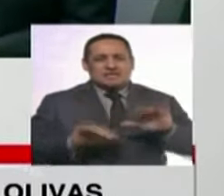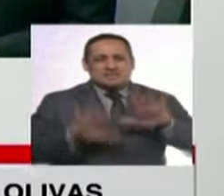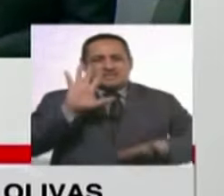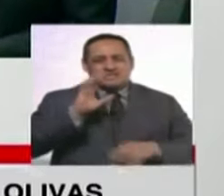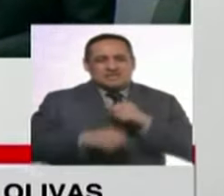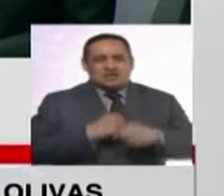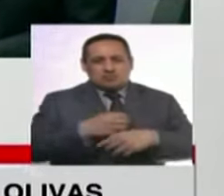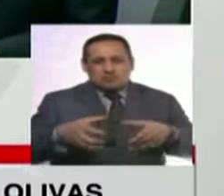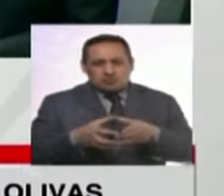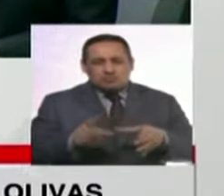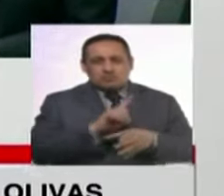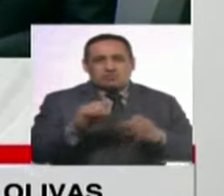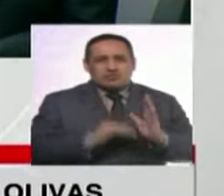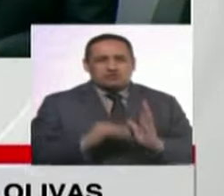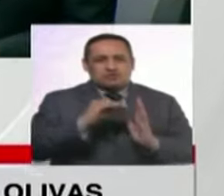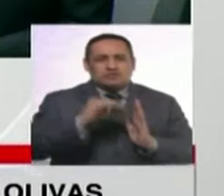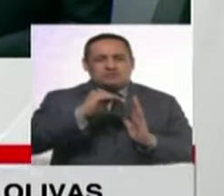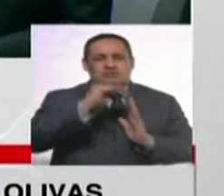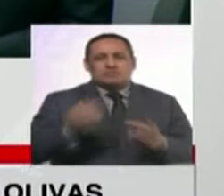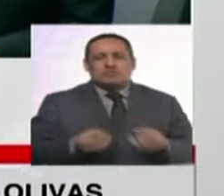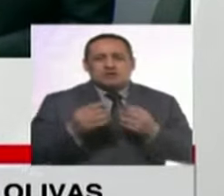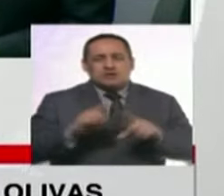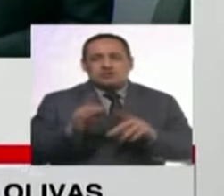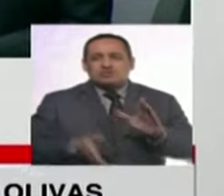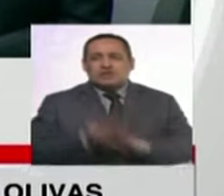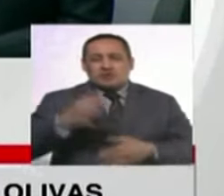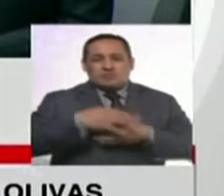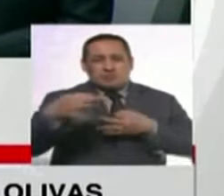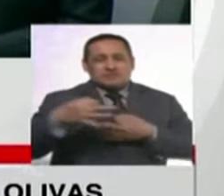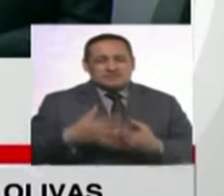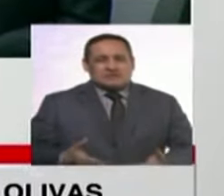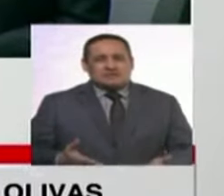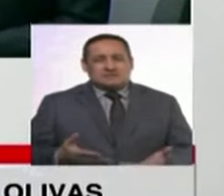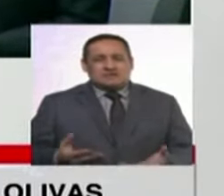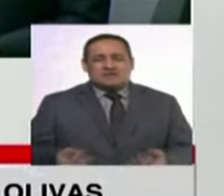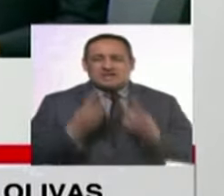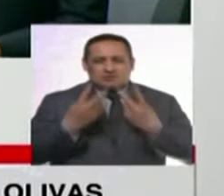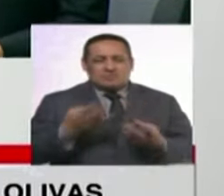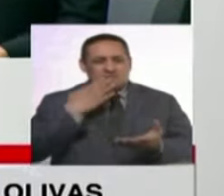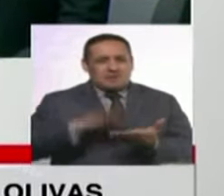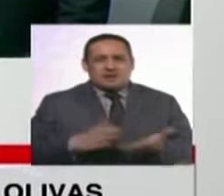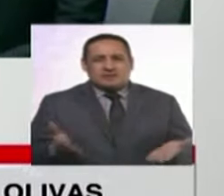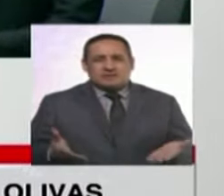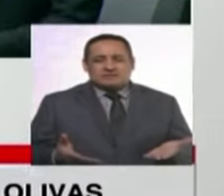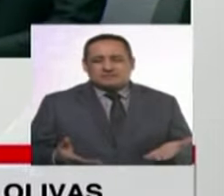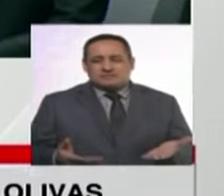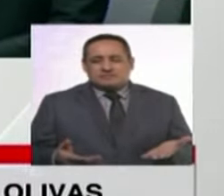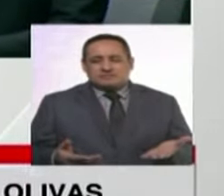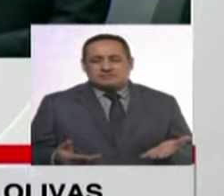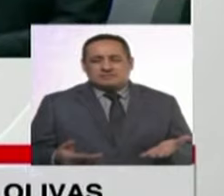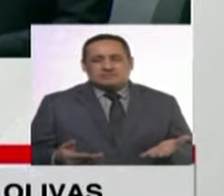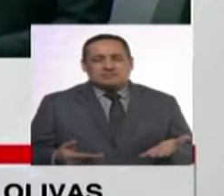en una unidad y no puede ascender simplemente porque no salió a provincia eso es totalmente injusto